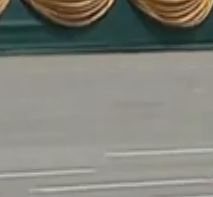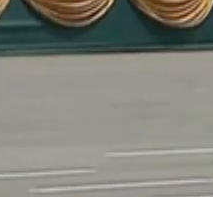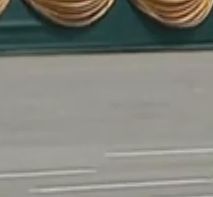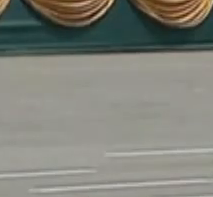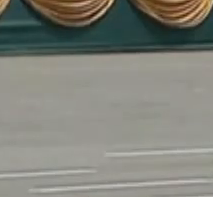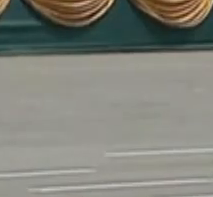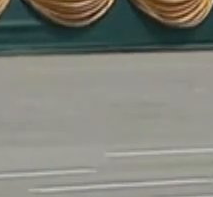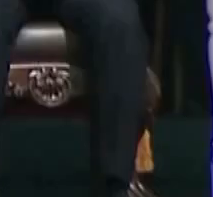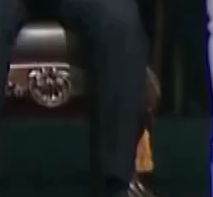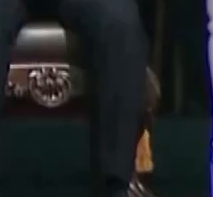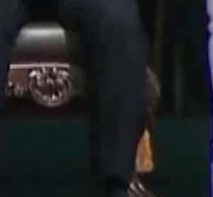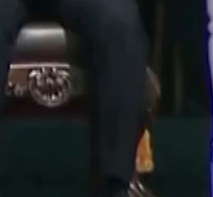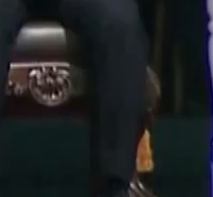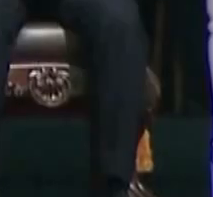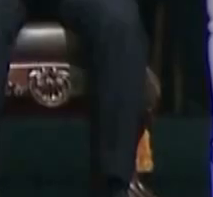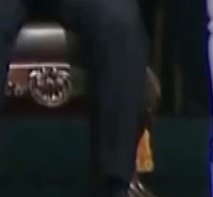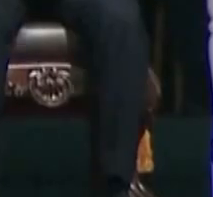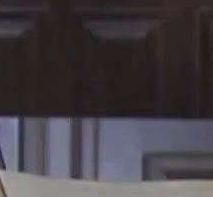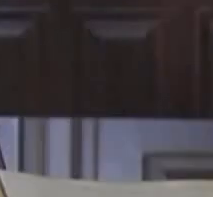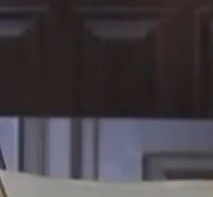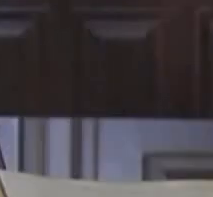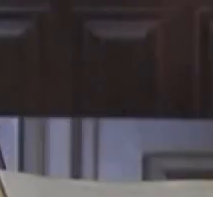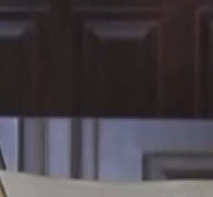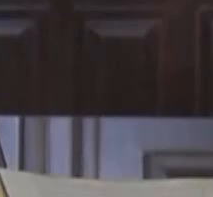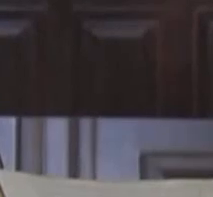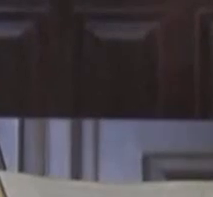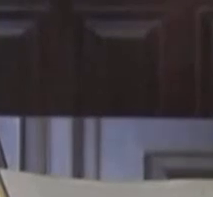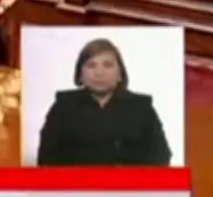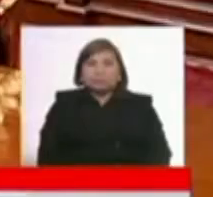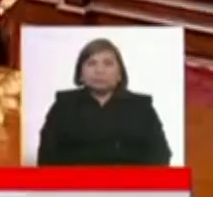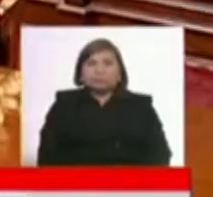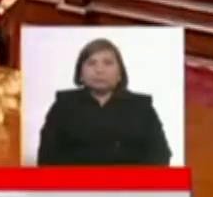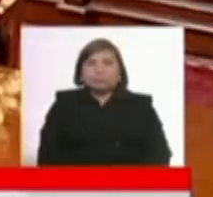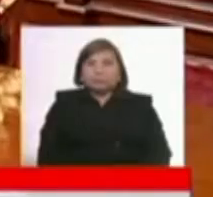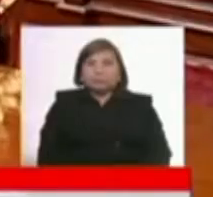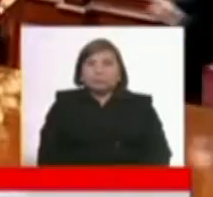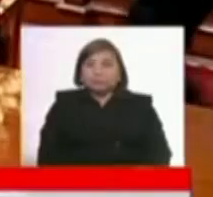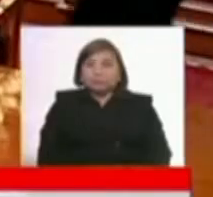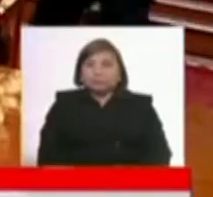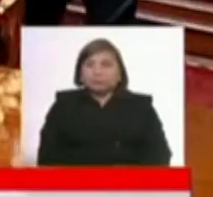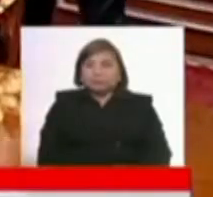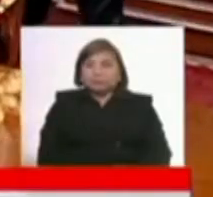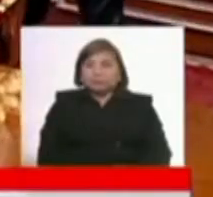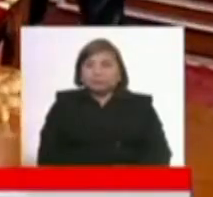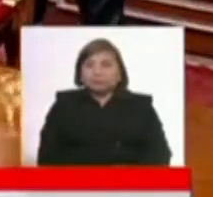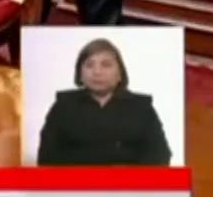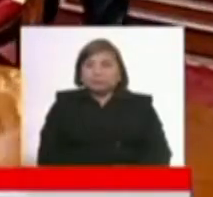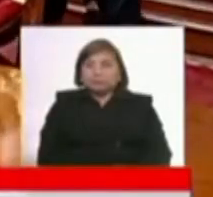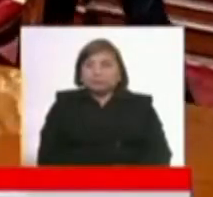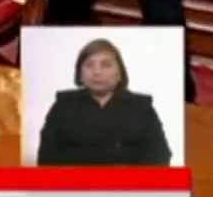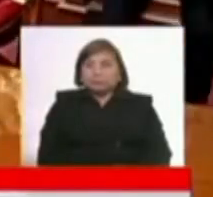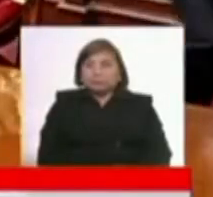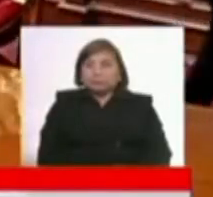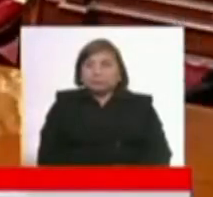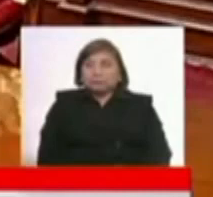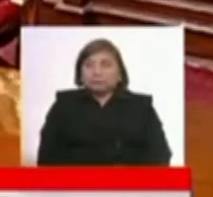República ha designado a la señora Dina boluarte como nueva presidenta del país era la vicepresidenta ya hubo el